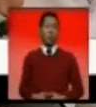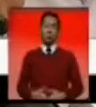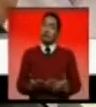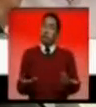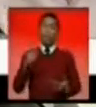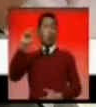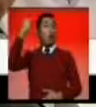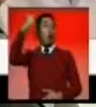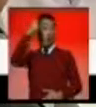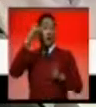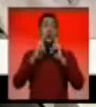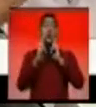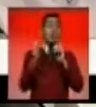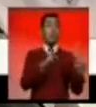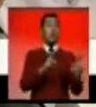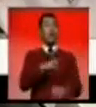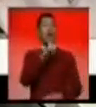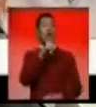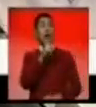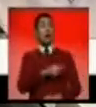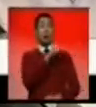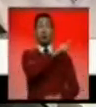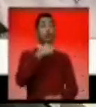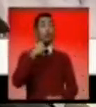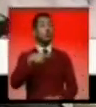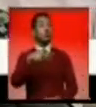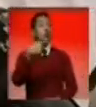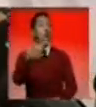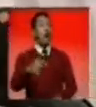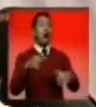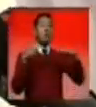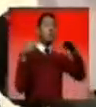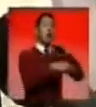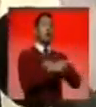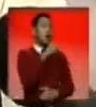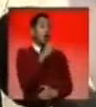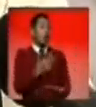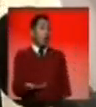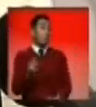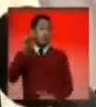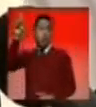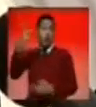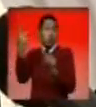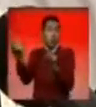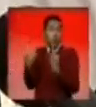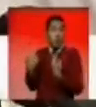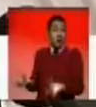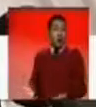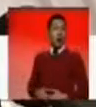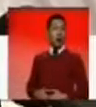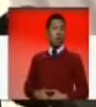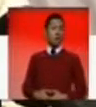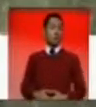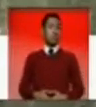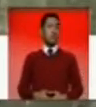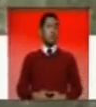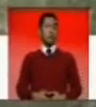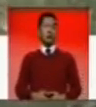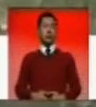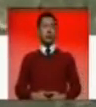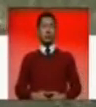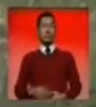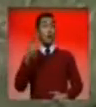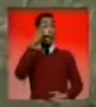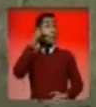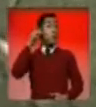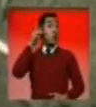que el gobierno responda quién mató a Bosco Bizón, a los tres compañeros shuari. Muchas gracias. Pero la pregunta les voy a hacer, ¿cómo puedo hacer caso de ayer? Sí, pero es que la respuesta... Desde el